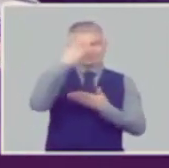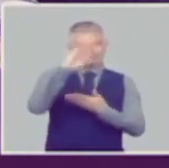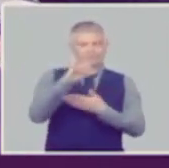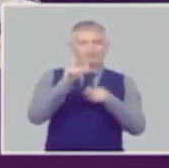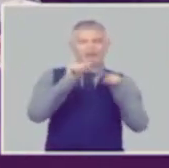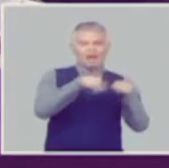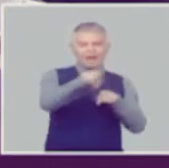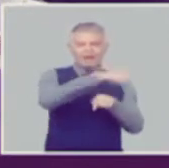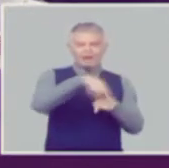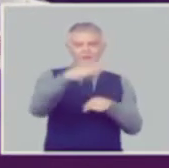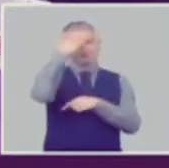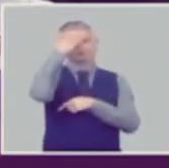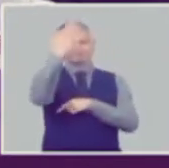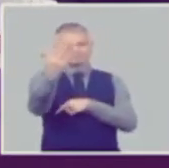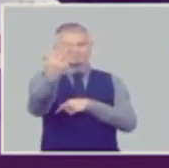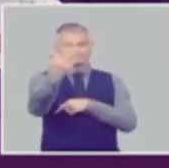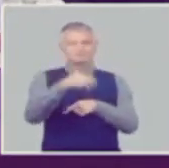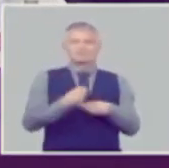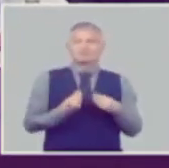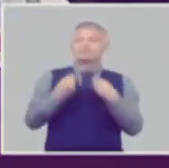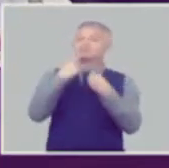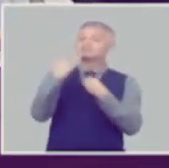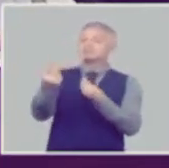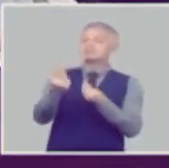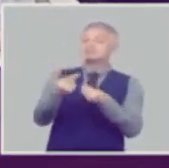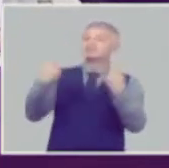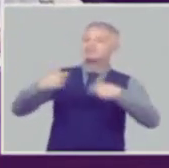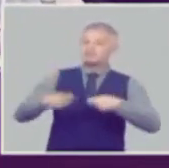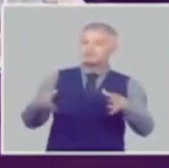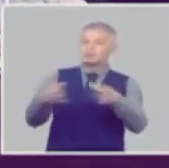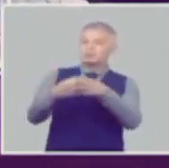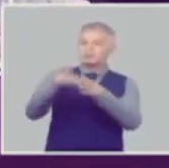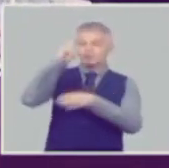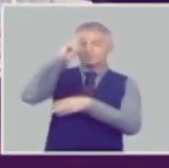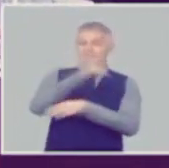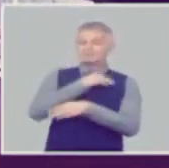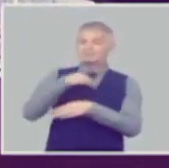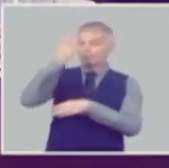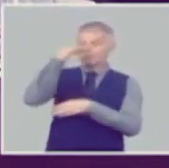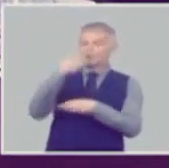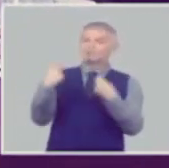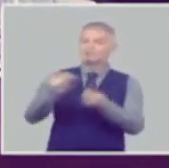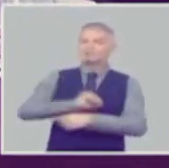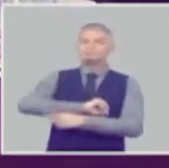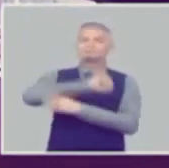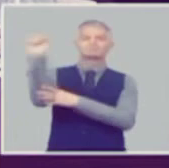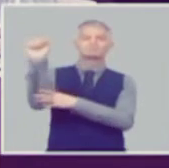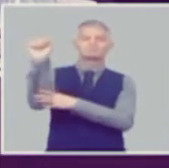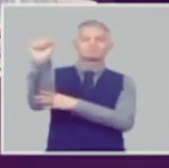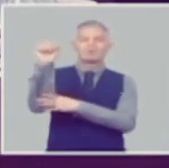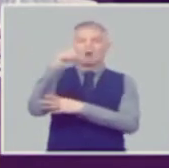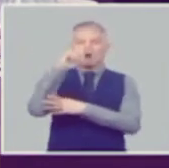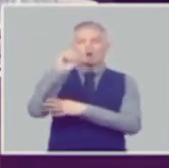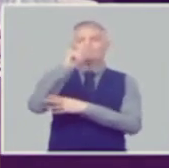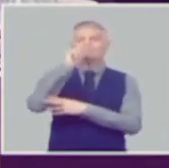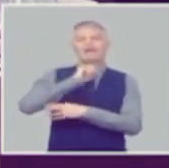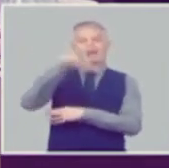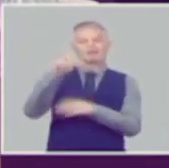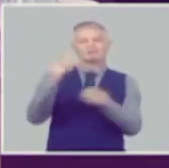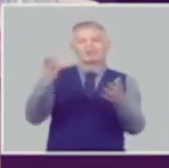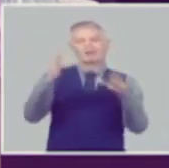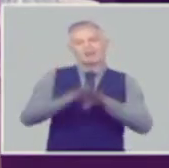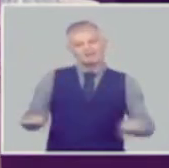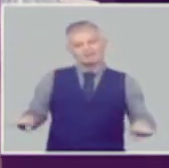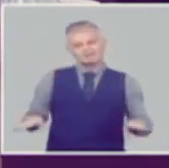la propuesta para el Nobel de la Paz al contingente Henry Reef, una candidatura que honra profundamente a un proyecto de Fidel en este